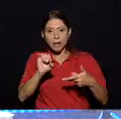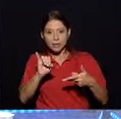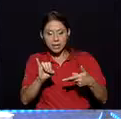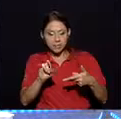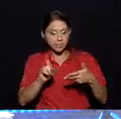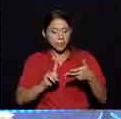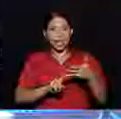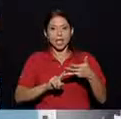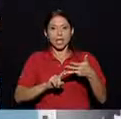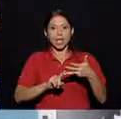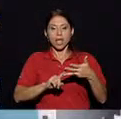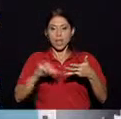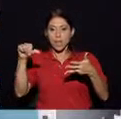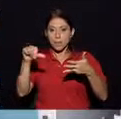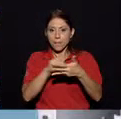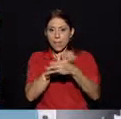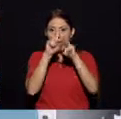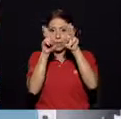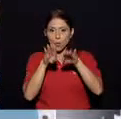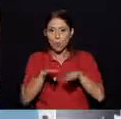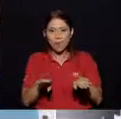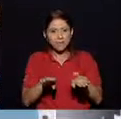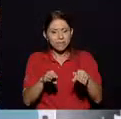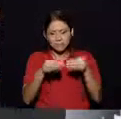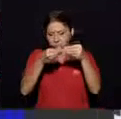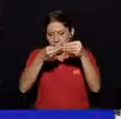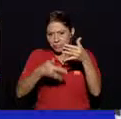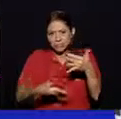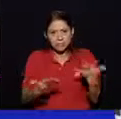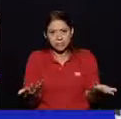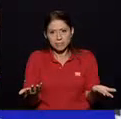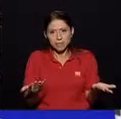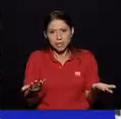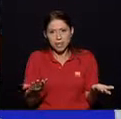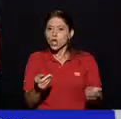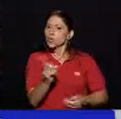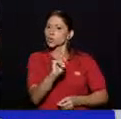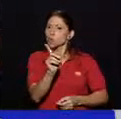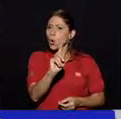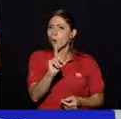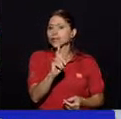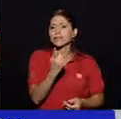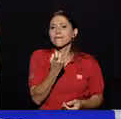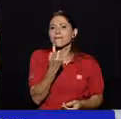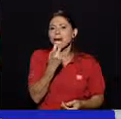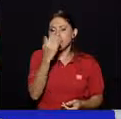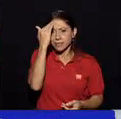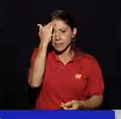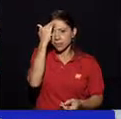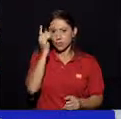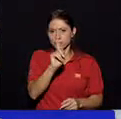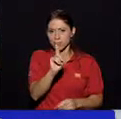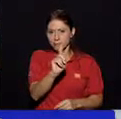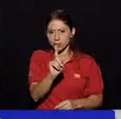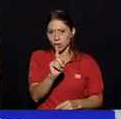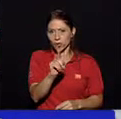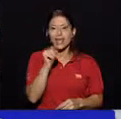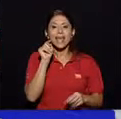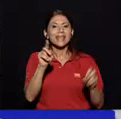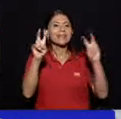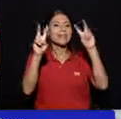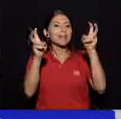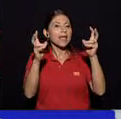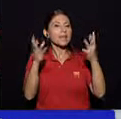el tema me parece a mí el tema del seguimiento. Yo querría acotar en este sentido que la denuncia